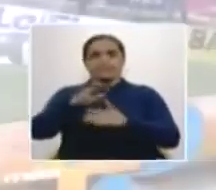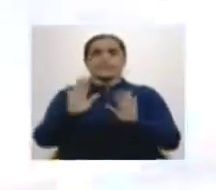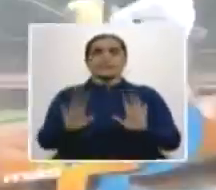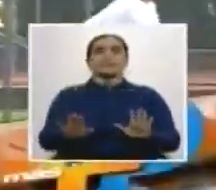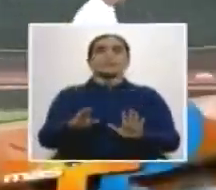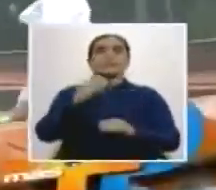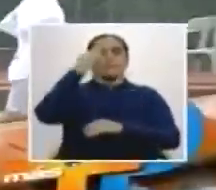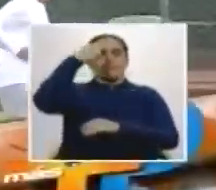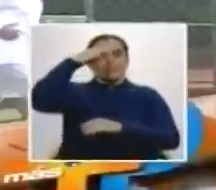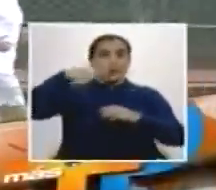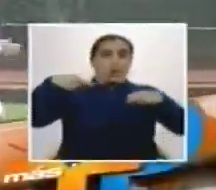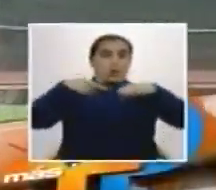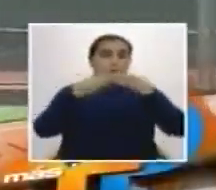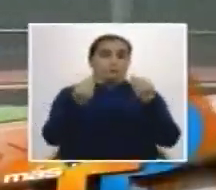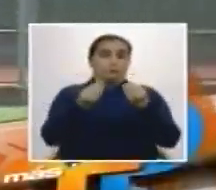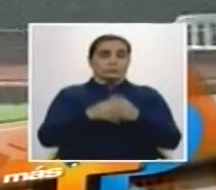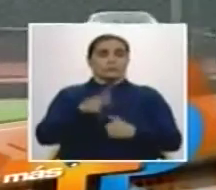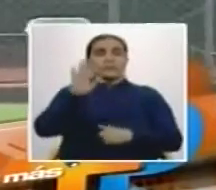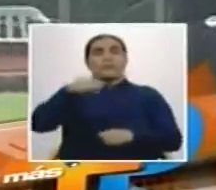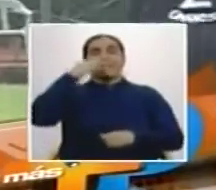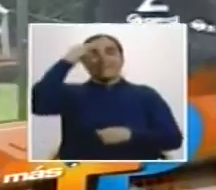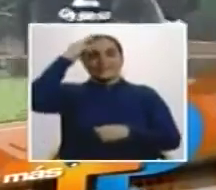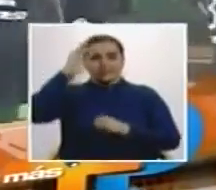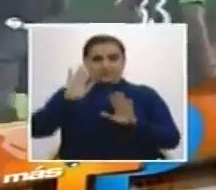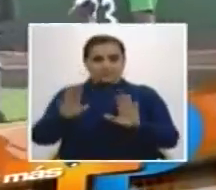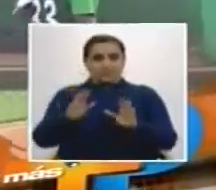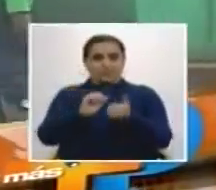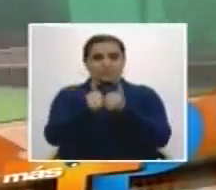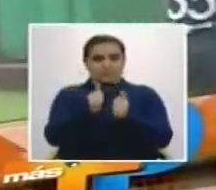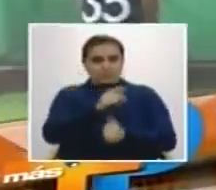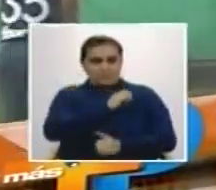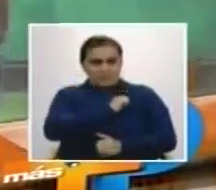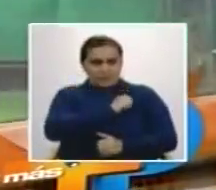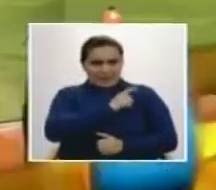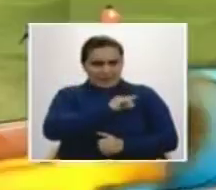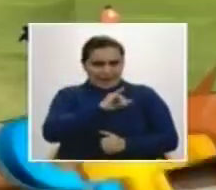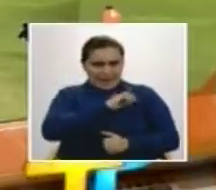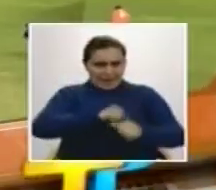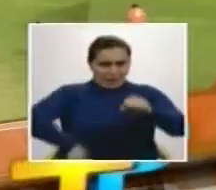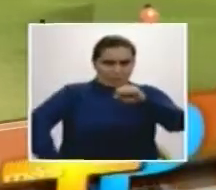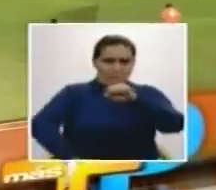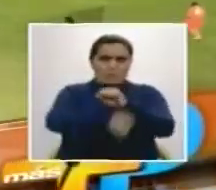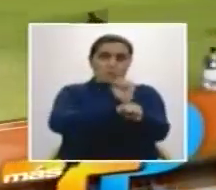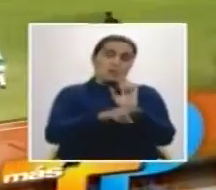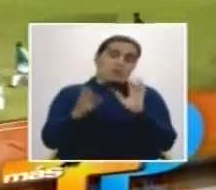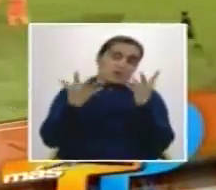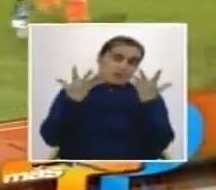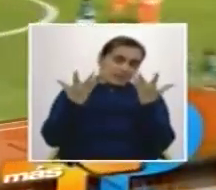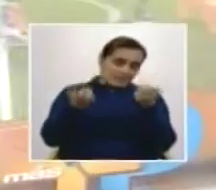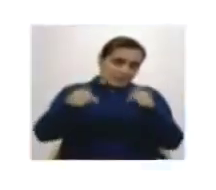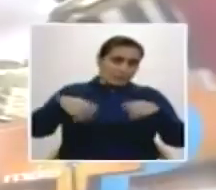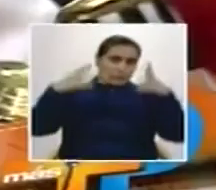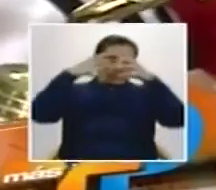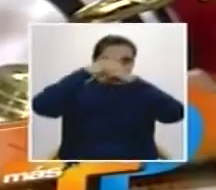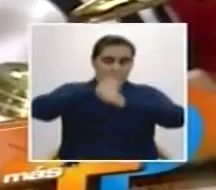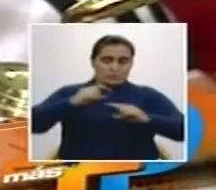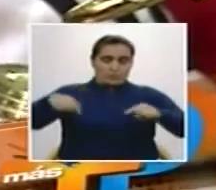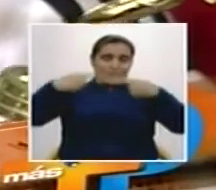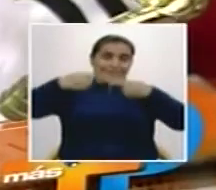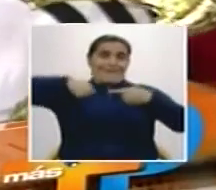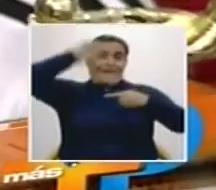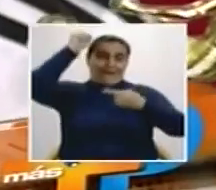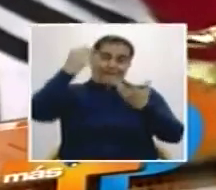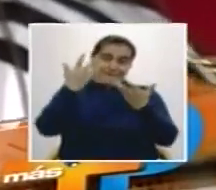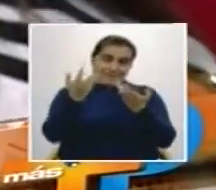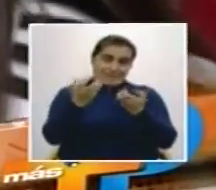México. Ante Medellín en el Atanasio Girardot, Deportivo Cali intentará retomar la senda del triunfo esta noche. Y una